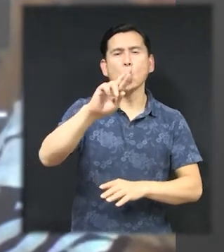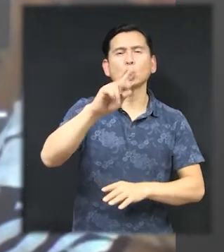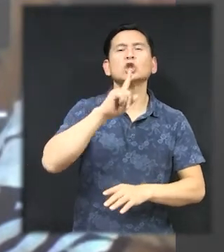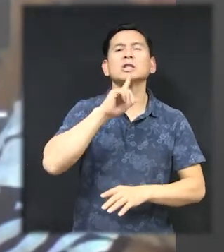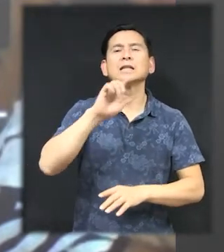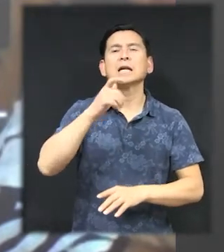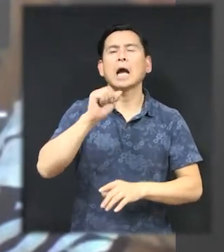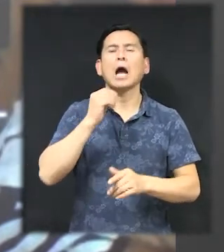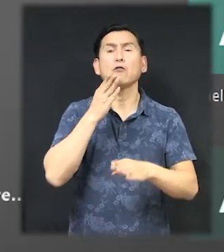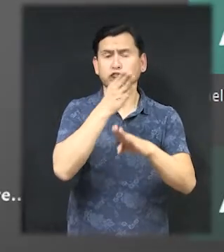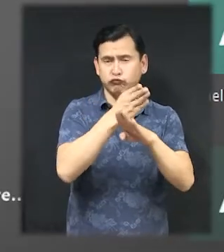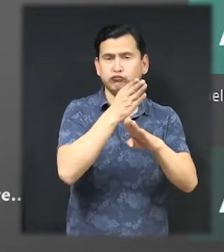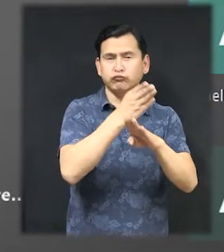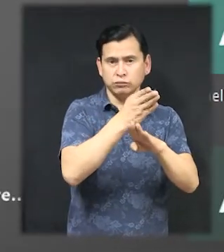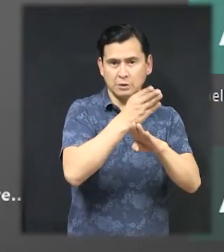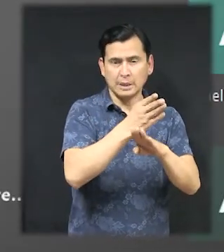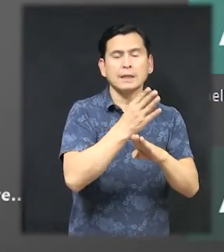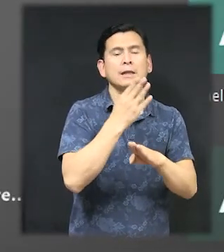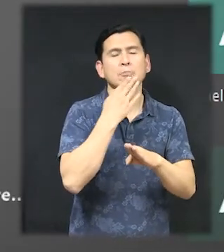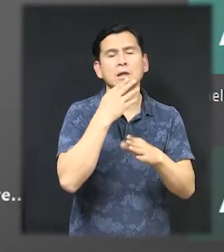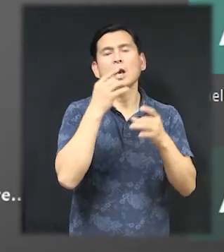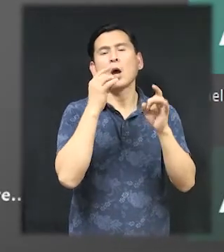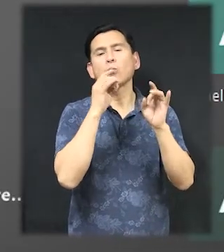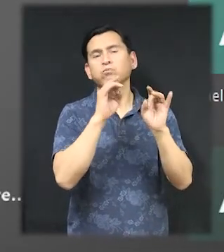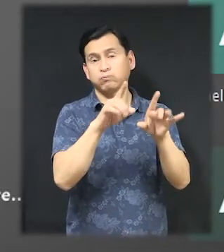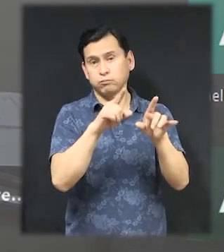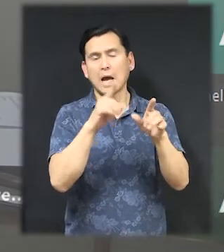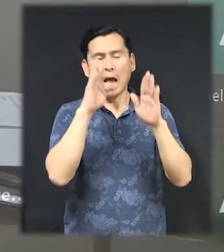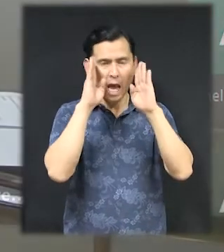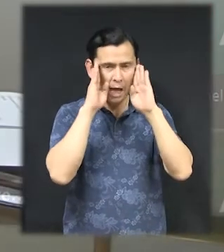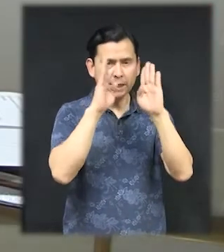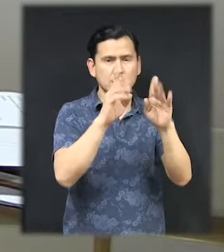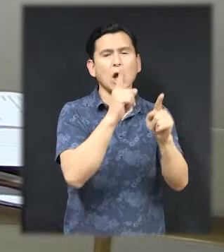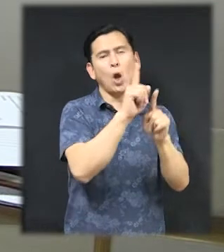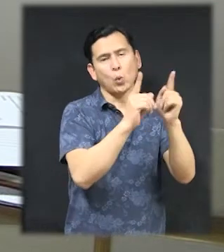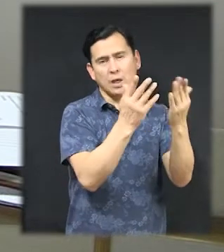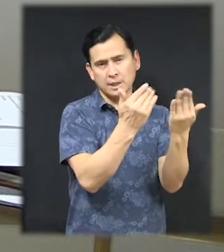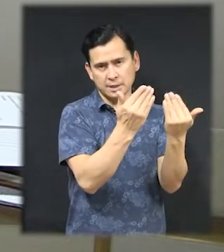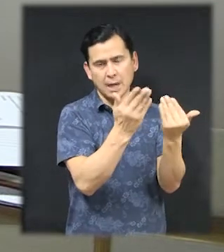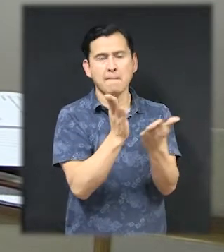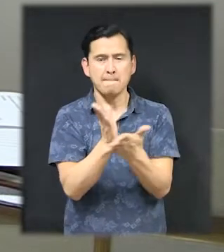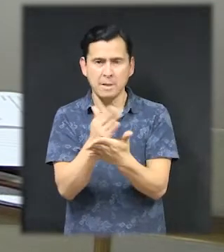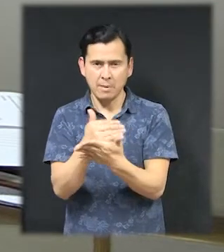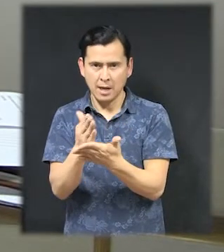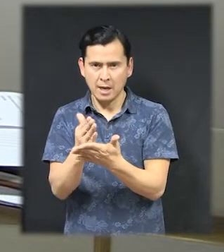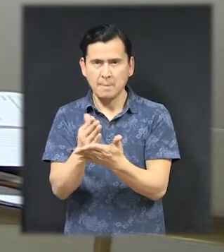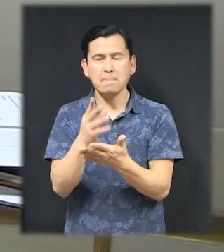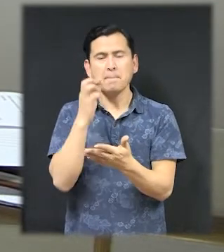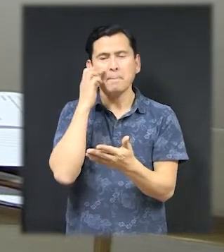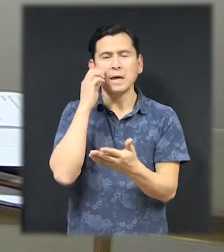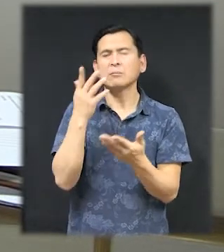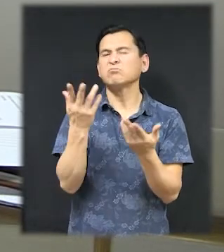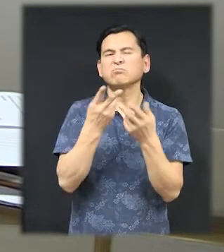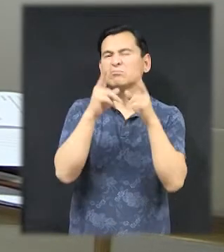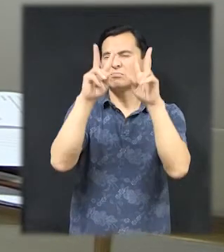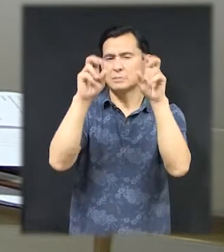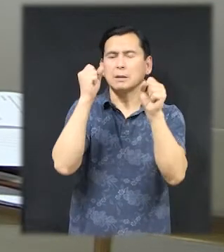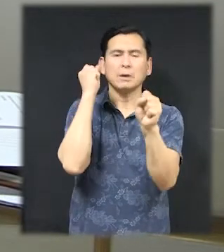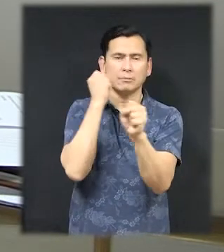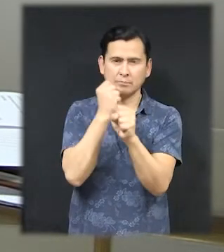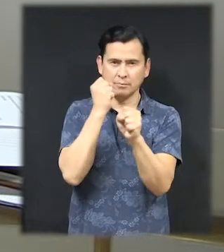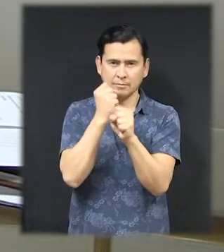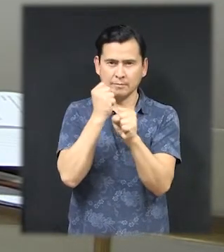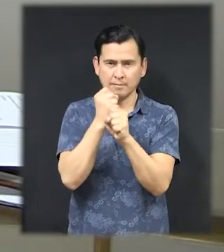Y estuvimos también abriendo estas reuniones y la información de los balances que entrega esta dirección a